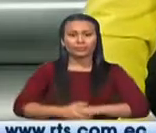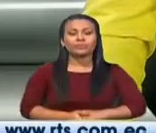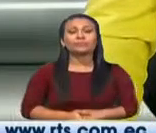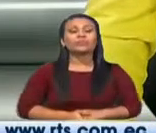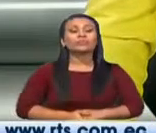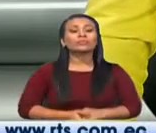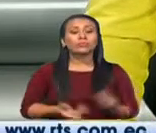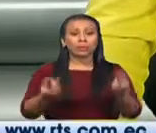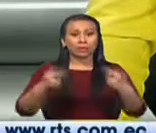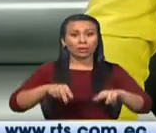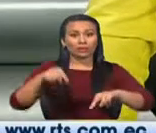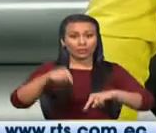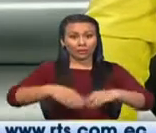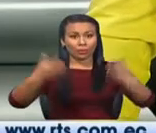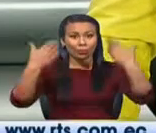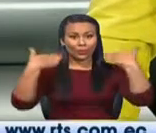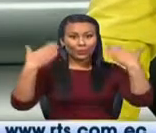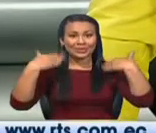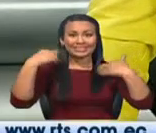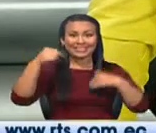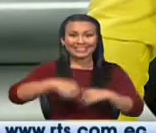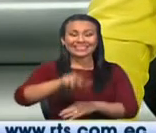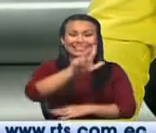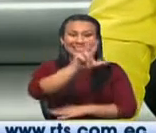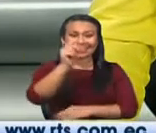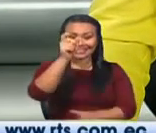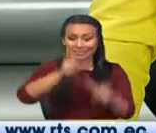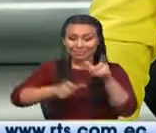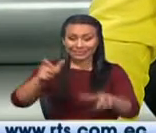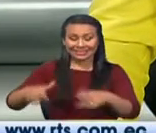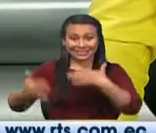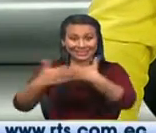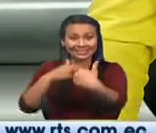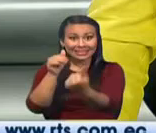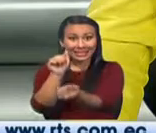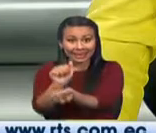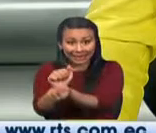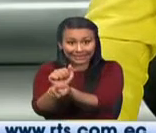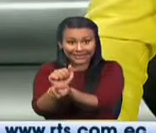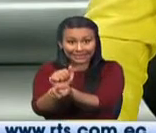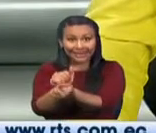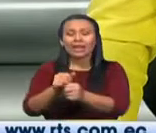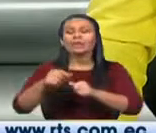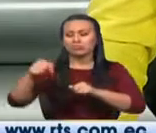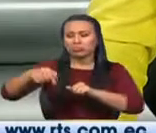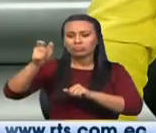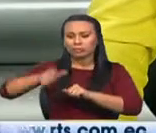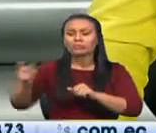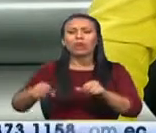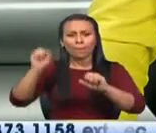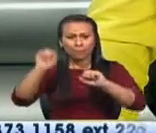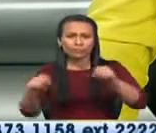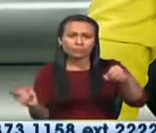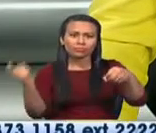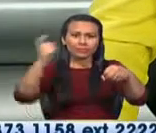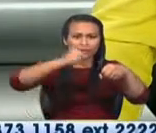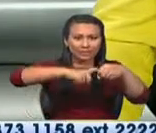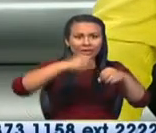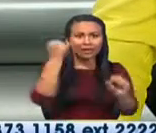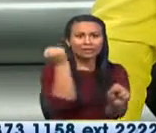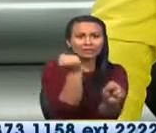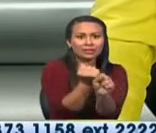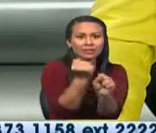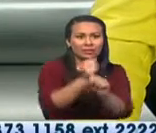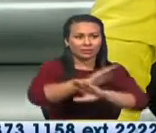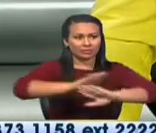En Guayaquil, 30 personas privadas de libertad firmaron sus contratos de trabajo con dos empresas dentro del programa de inserción laboral instaurado